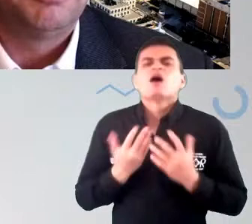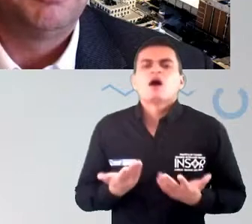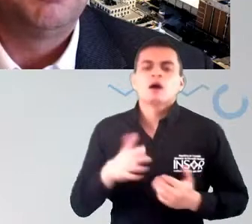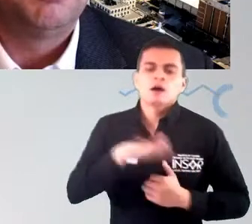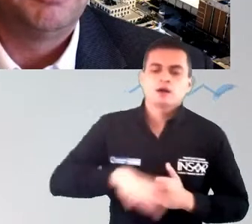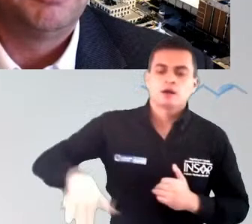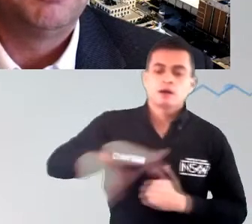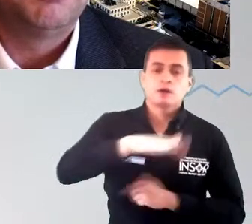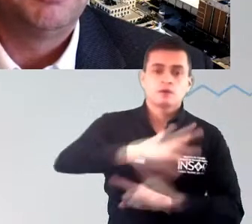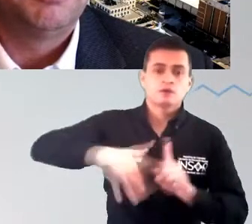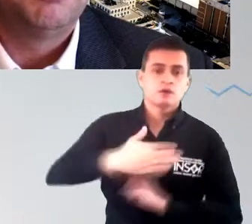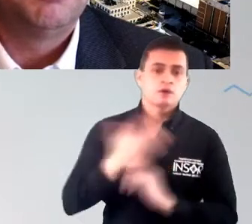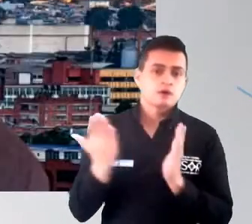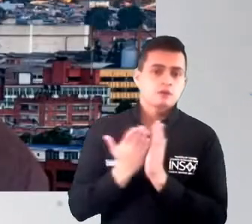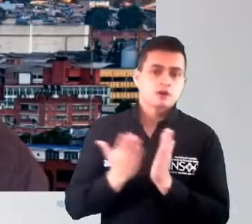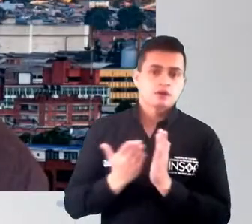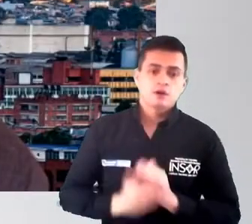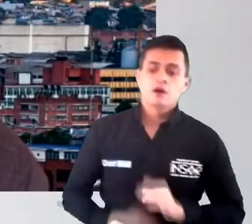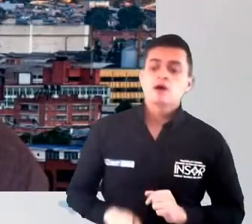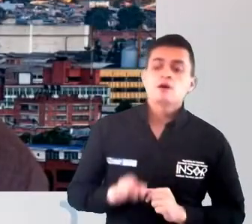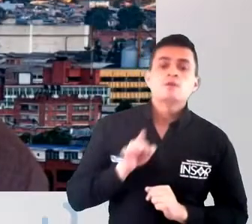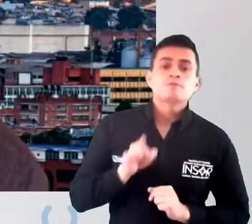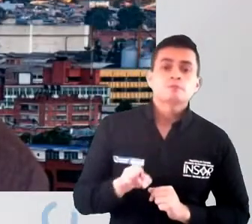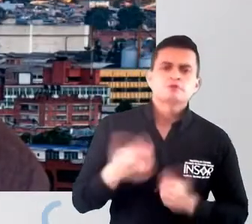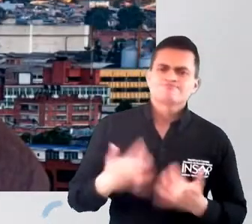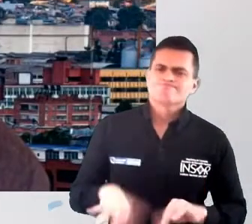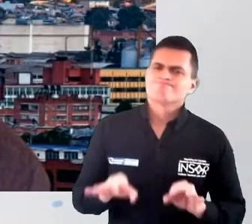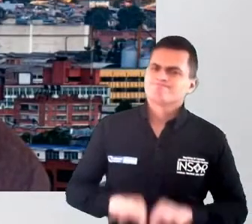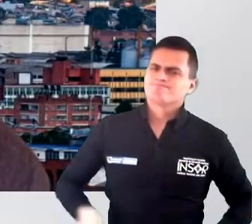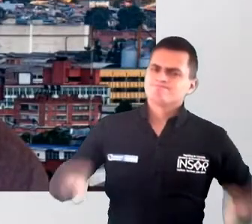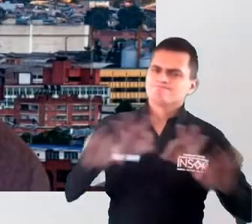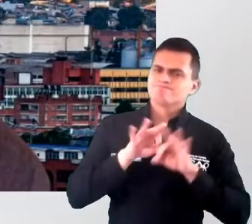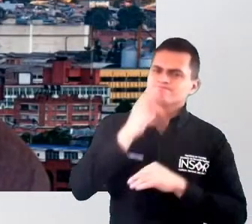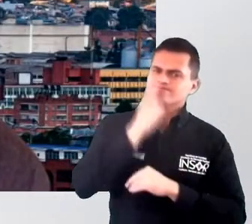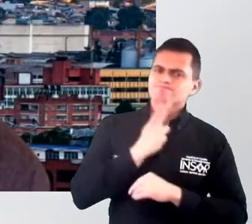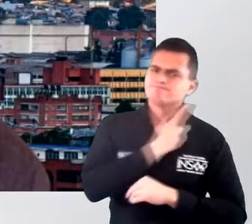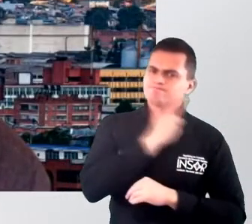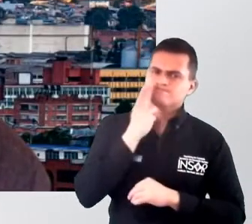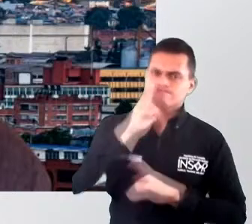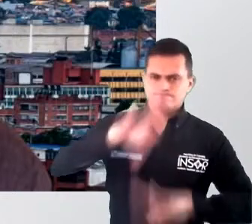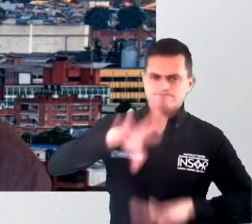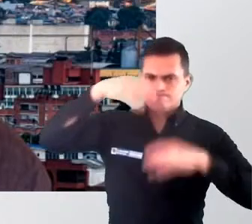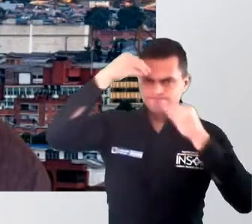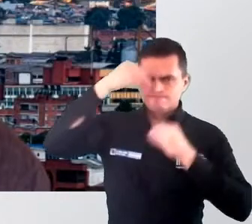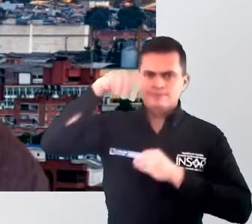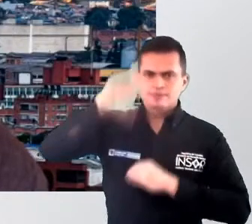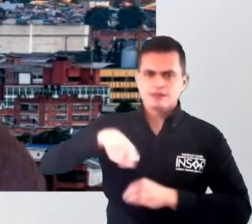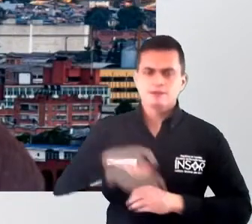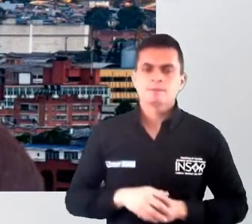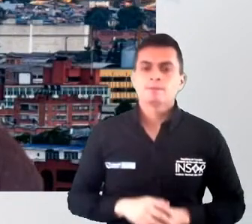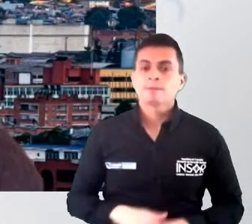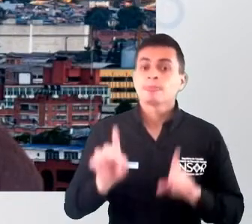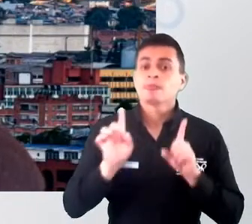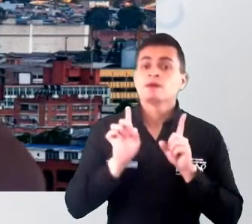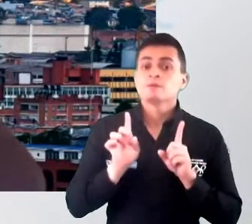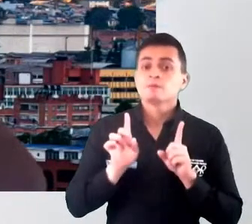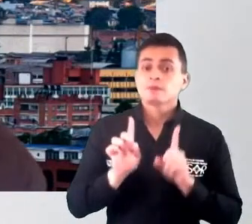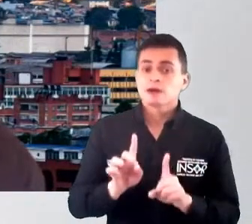donde es muy importante el compromiso y el aprendizaje, pero no necesariamente